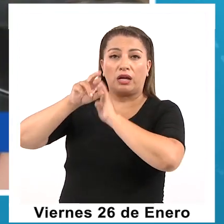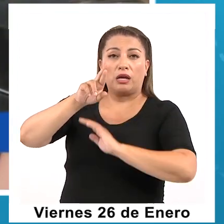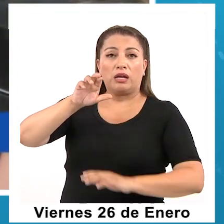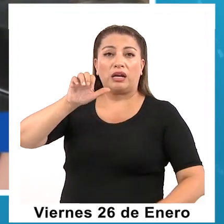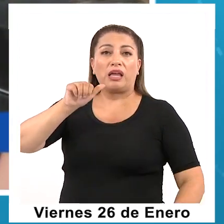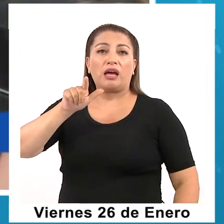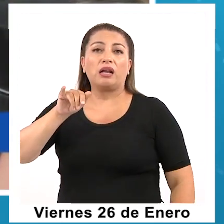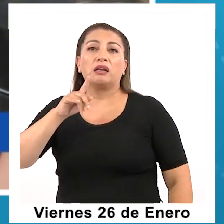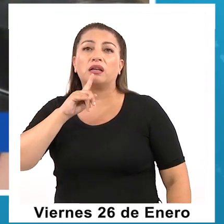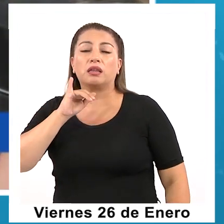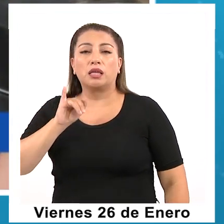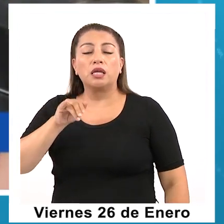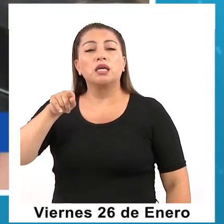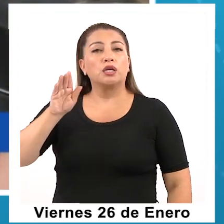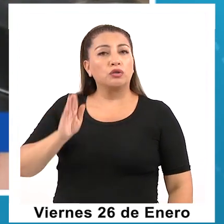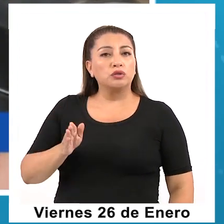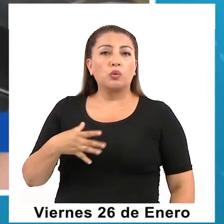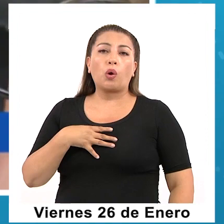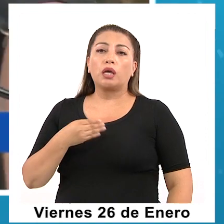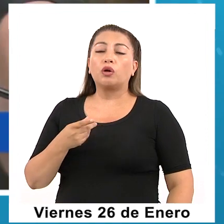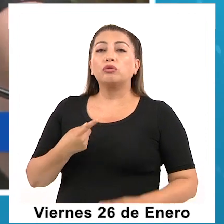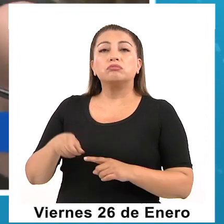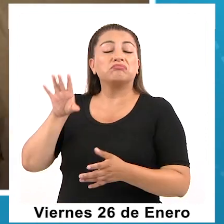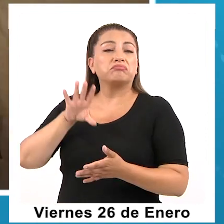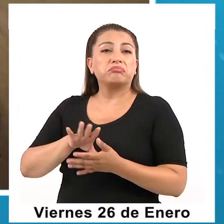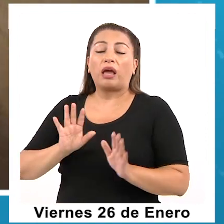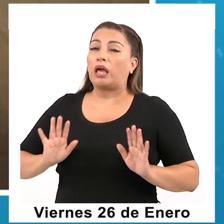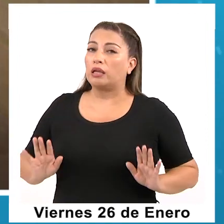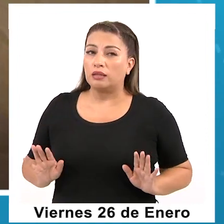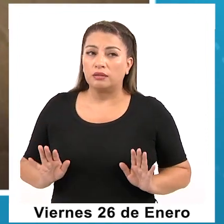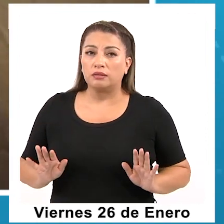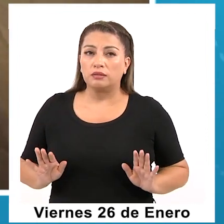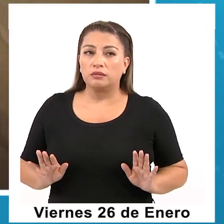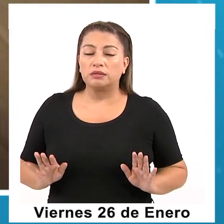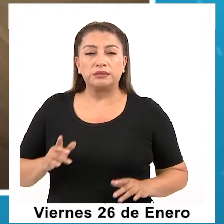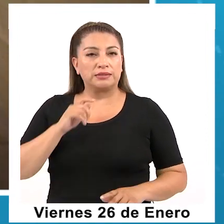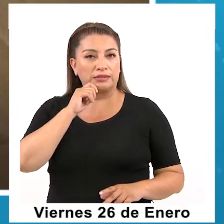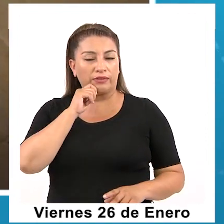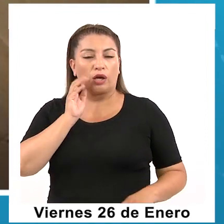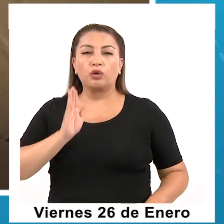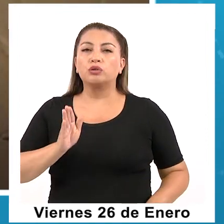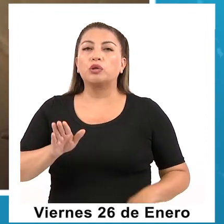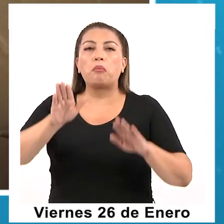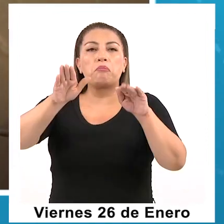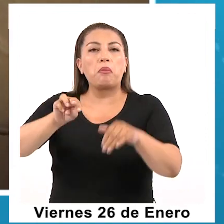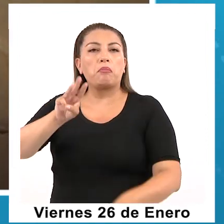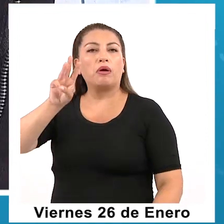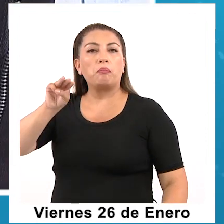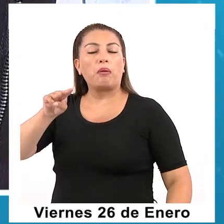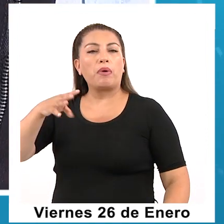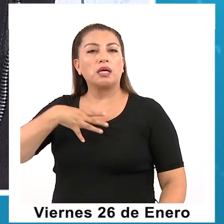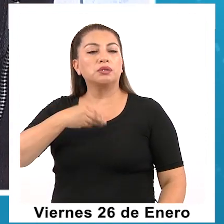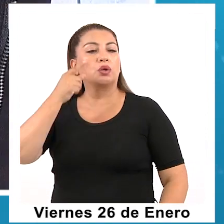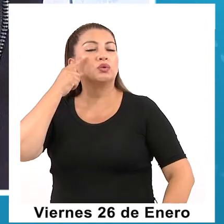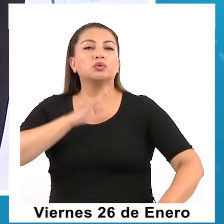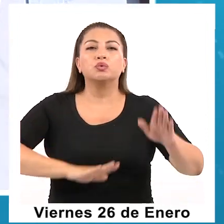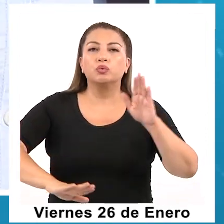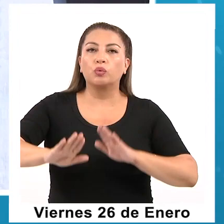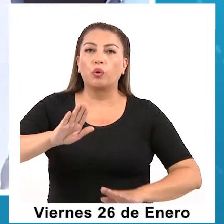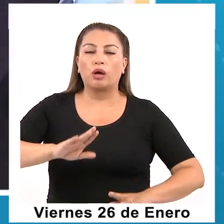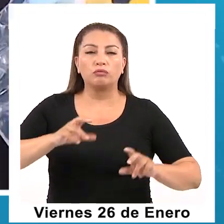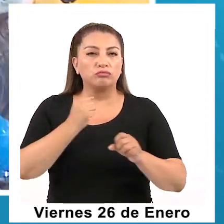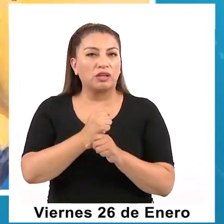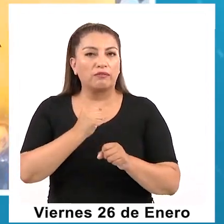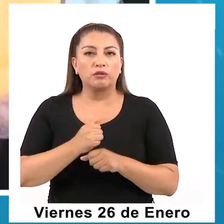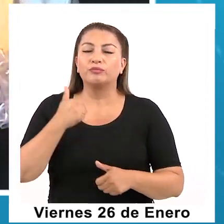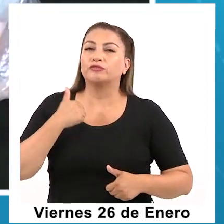seguir siendo una madre cuidadora con sus hijos en otro país. Nada obsta a que siga siendo una madre cuidadora realizando su labor profesional